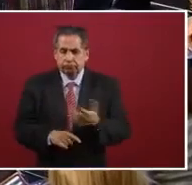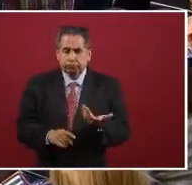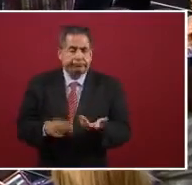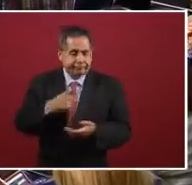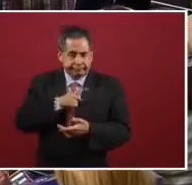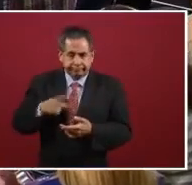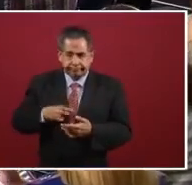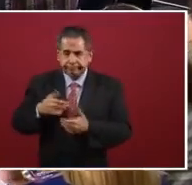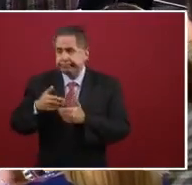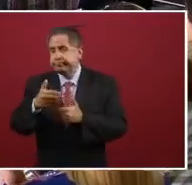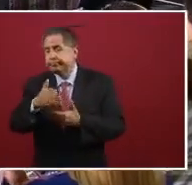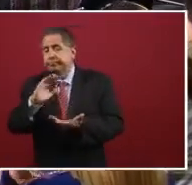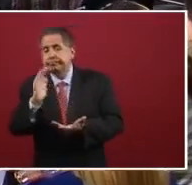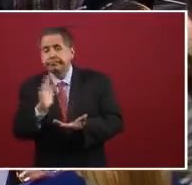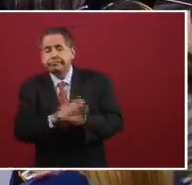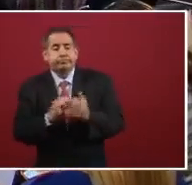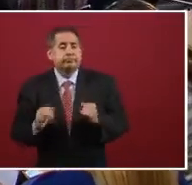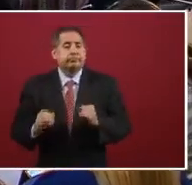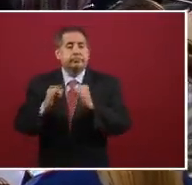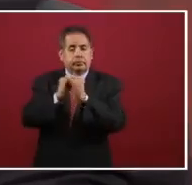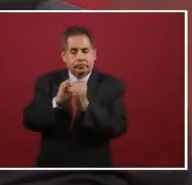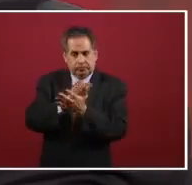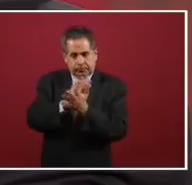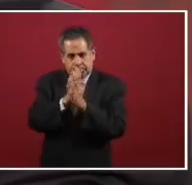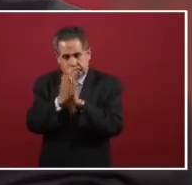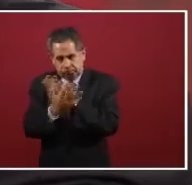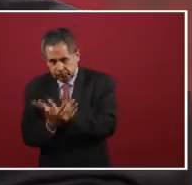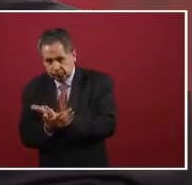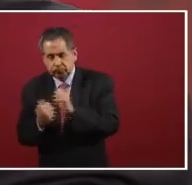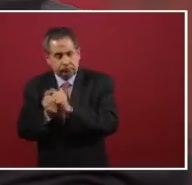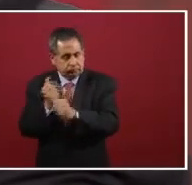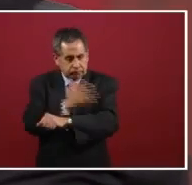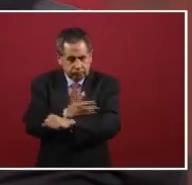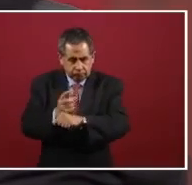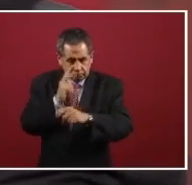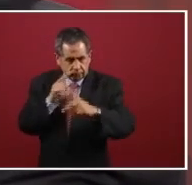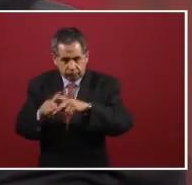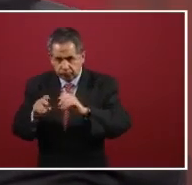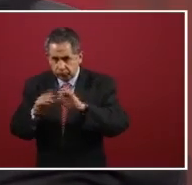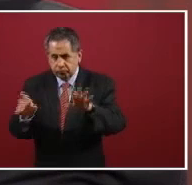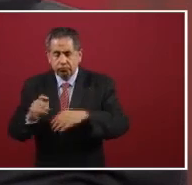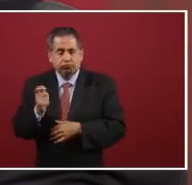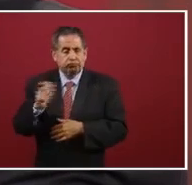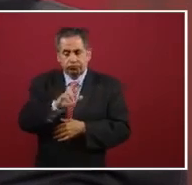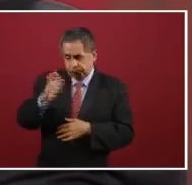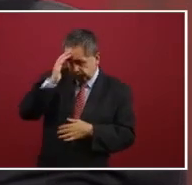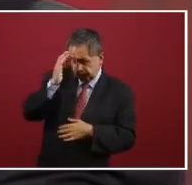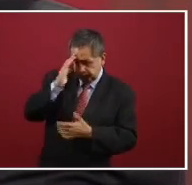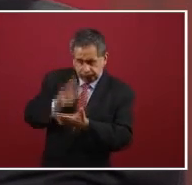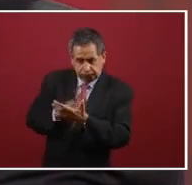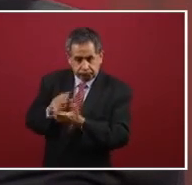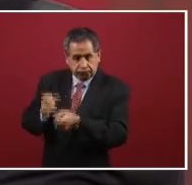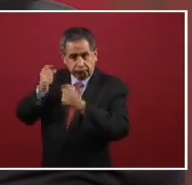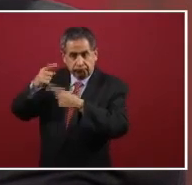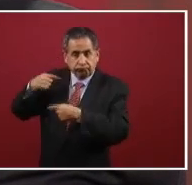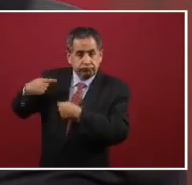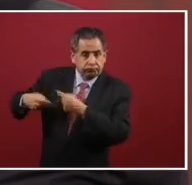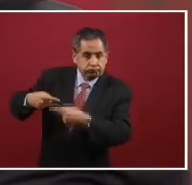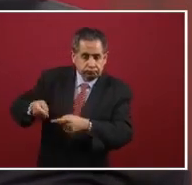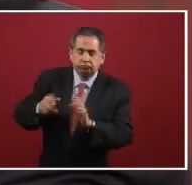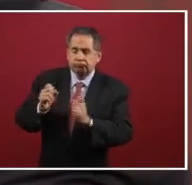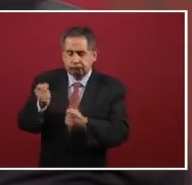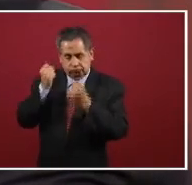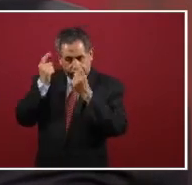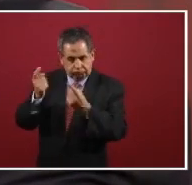que estabilizar el instituto con transparencia, con reconocimiento a la carrera profesional